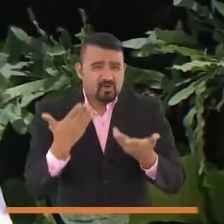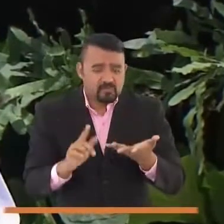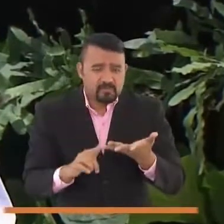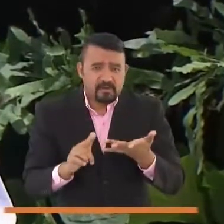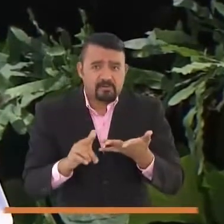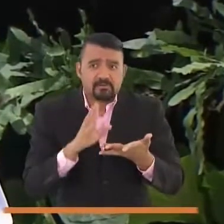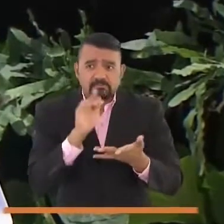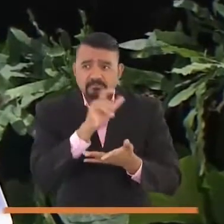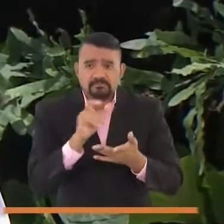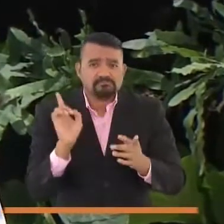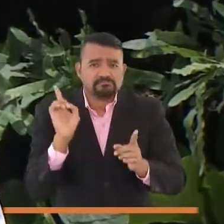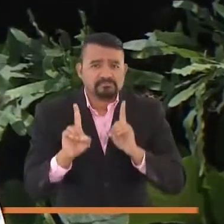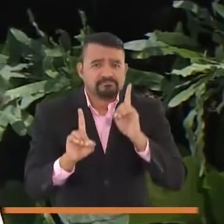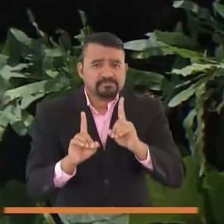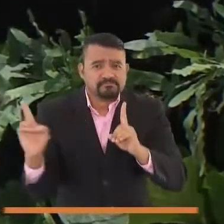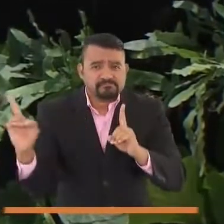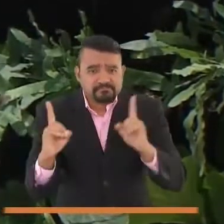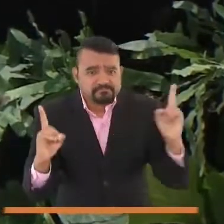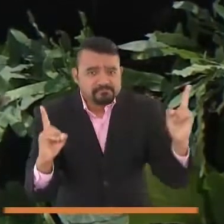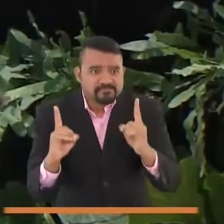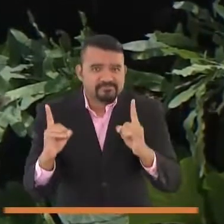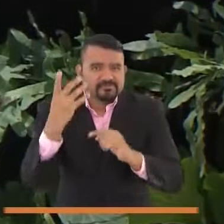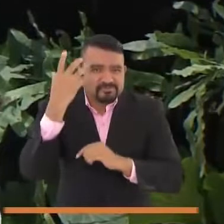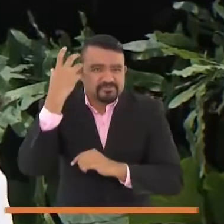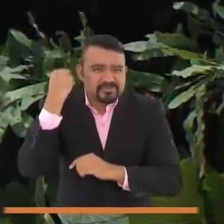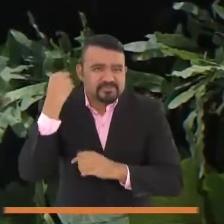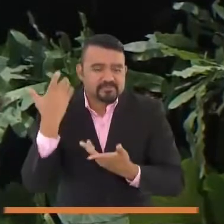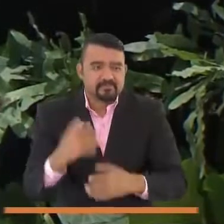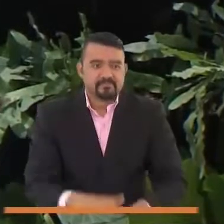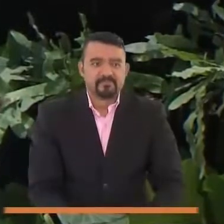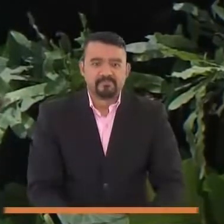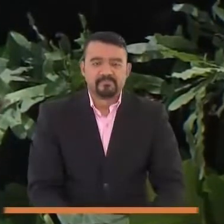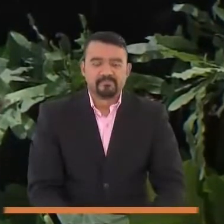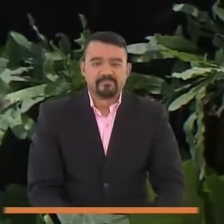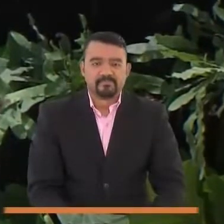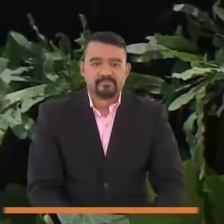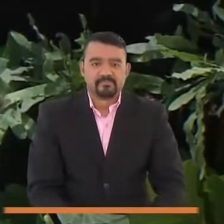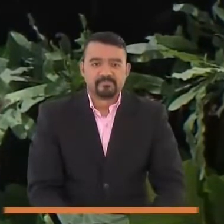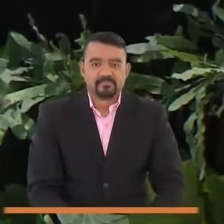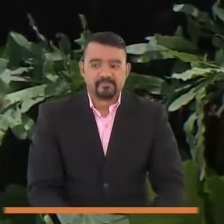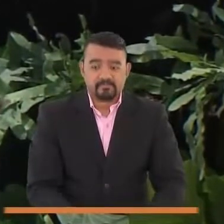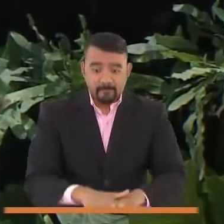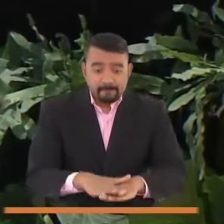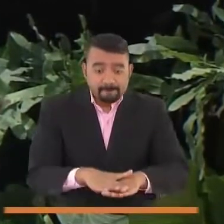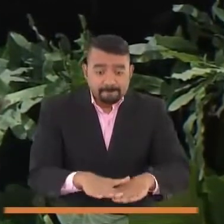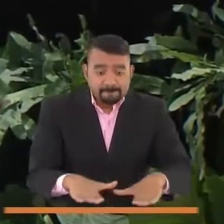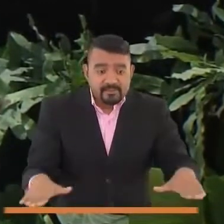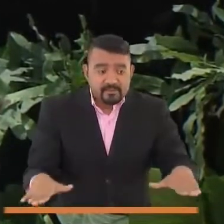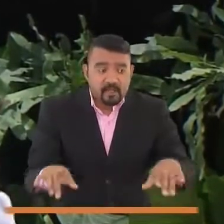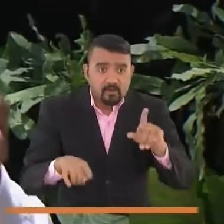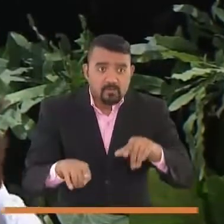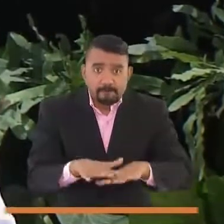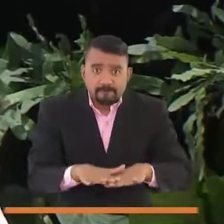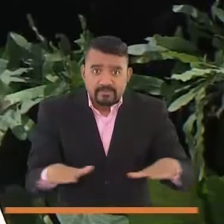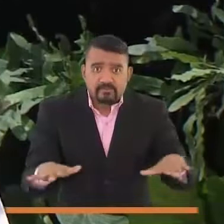el encuentro de los envigadeños, quisimos en la obra recuperar piso duro y pasarlo